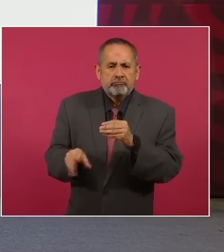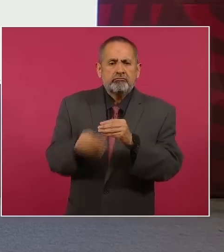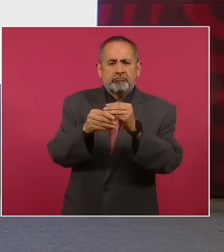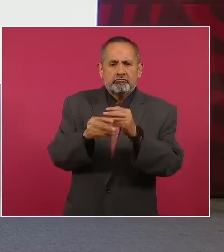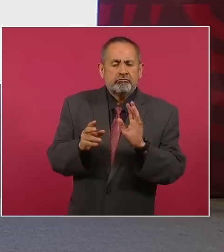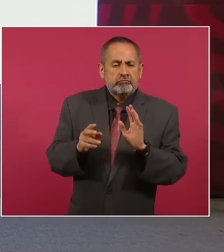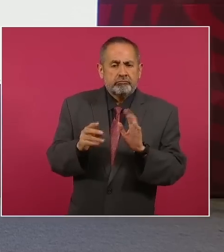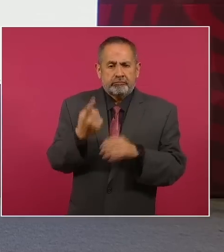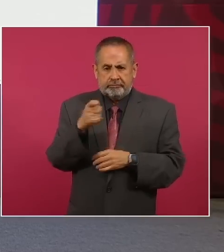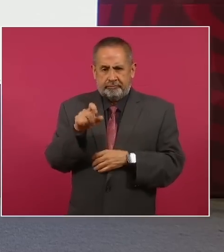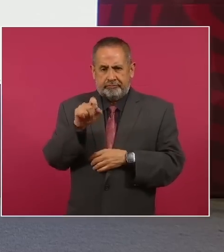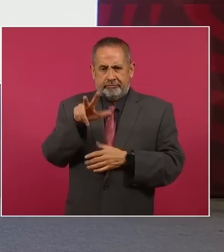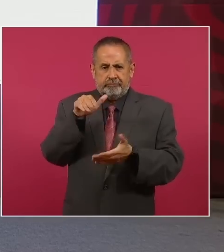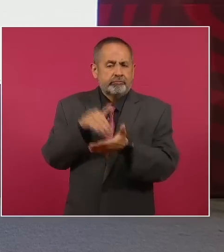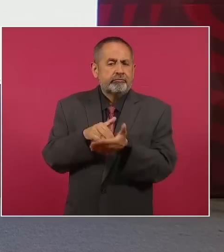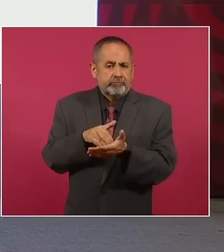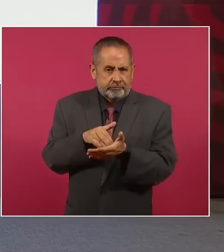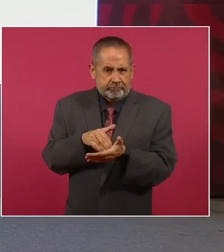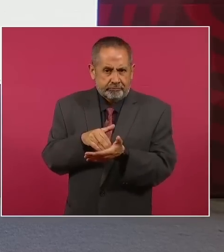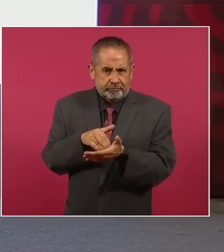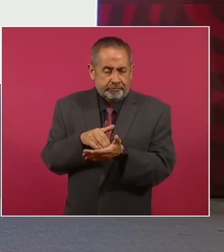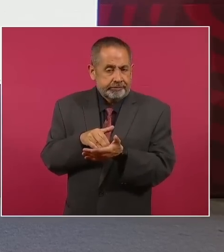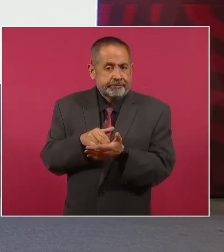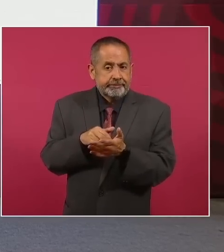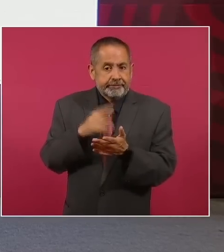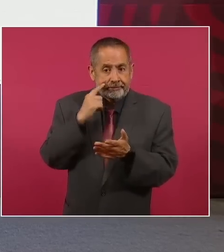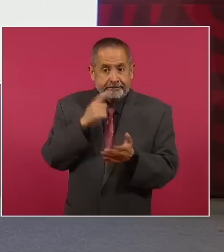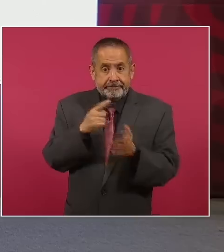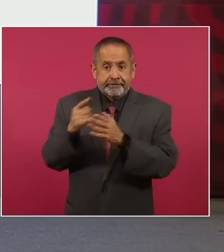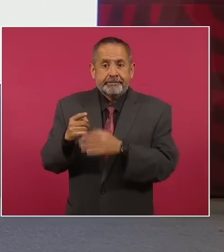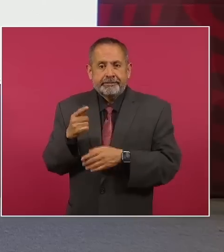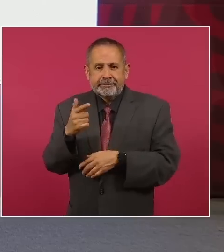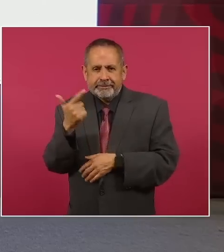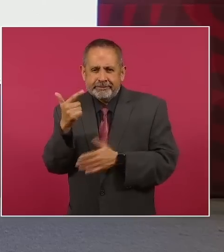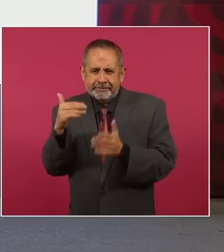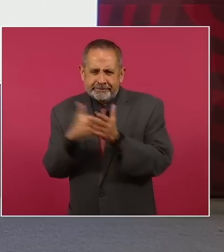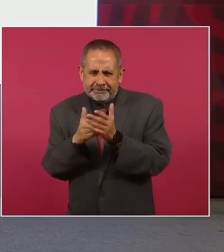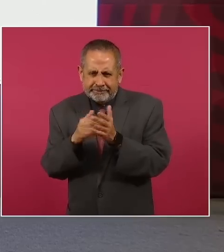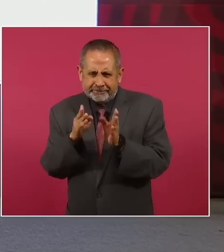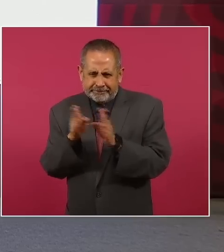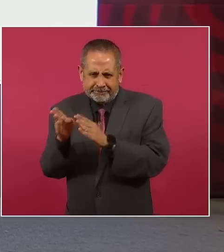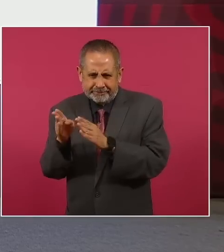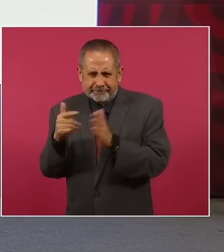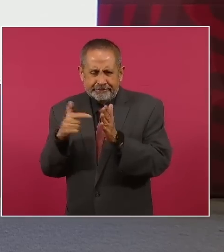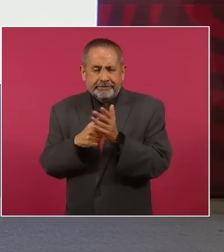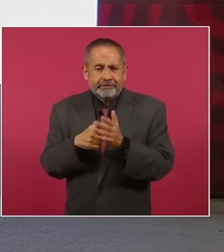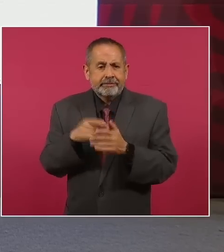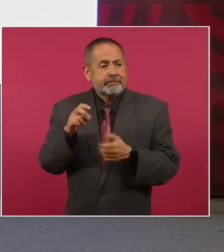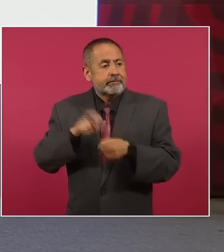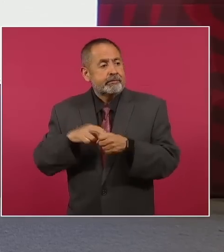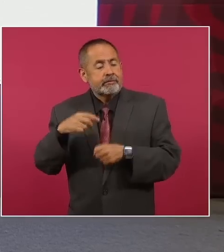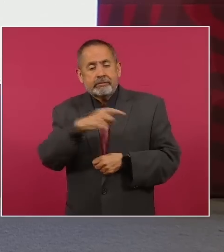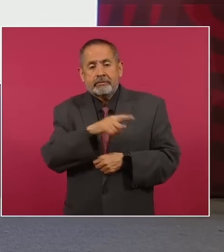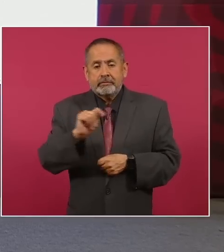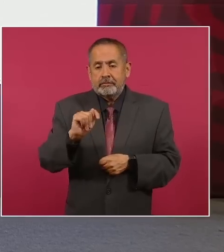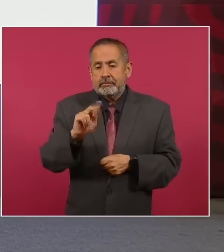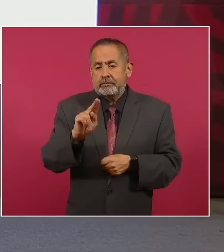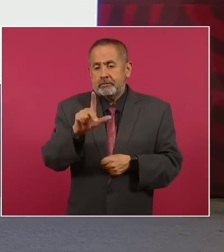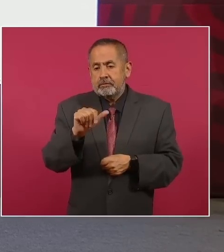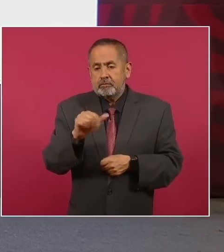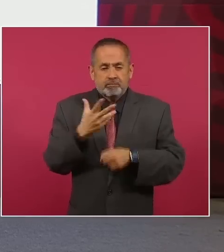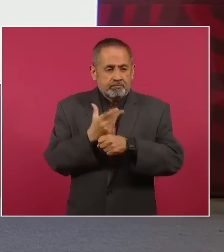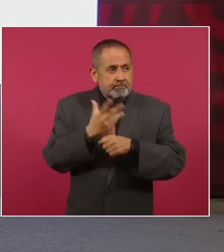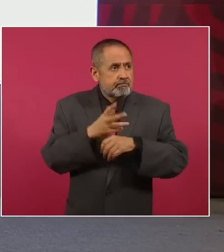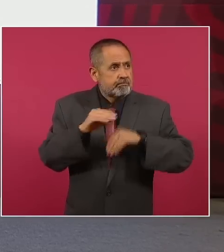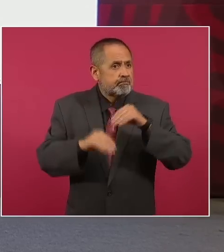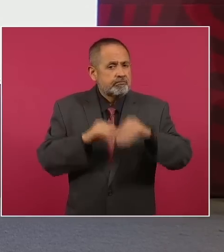año, 128,000 barriles. Y estos 7,000 que se ven aquí es la coquizadora de Tula, que se va a concluir